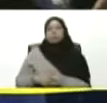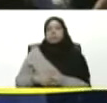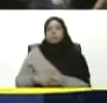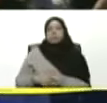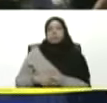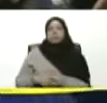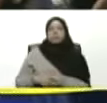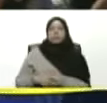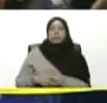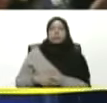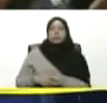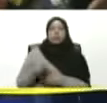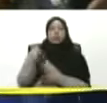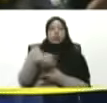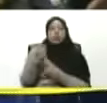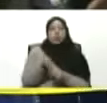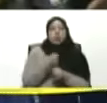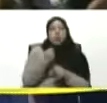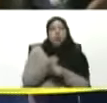irás a la vanguardia.